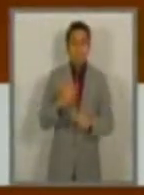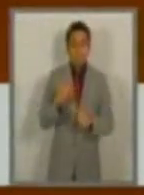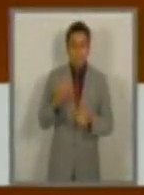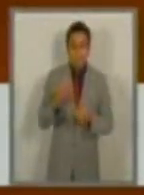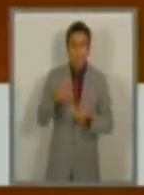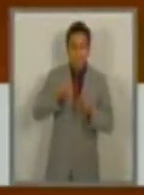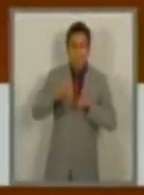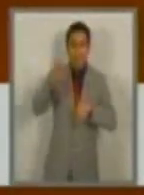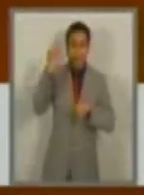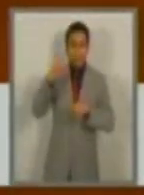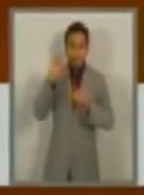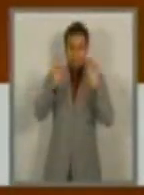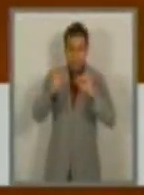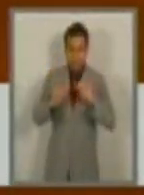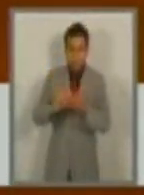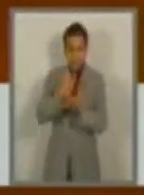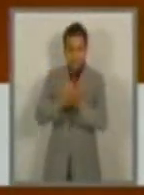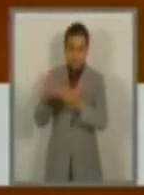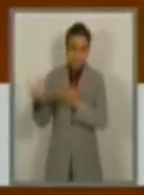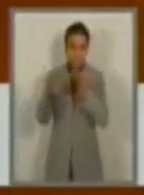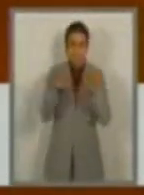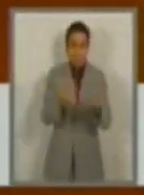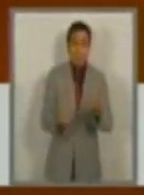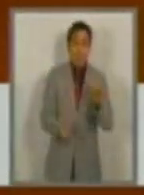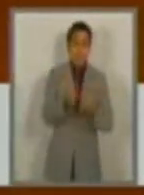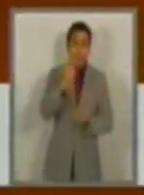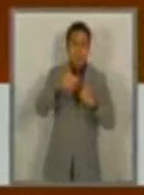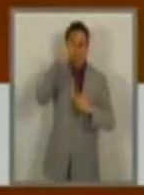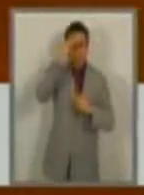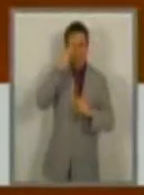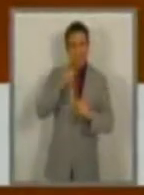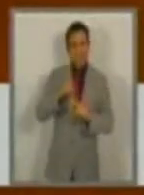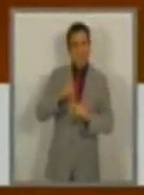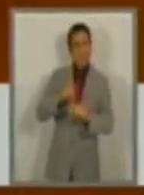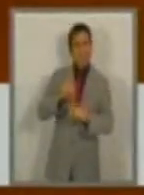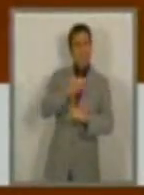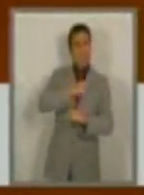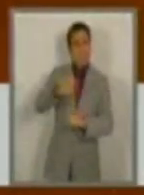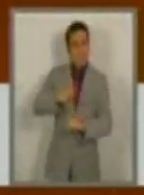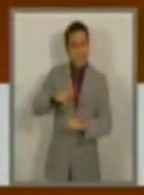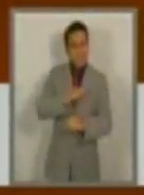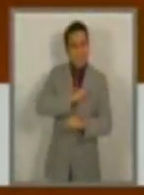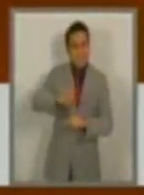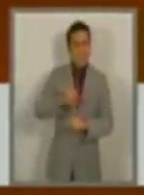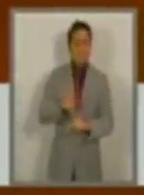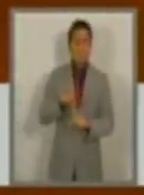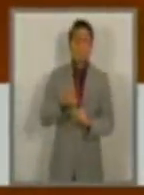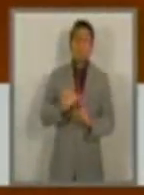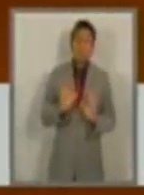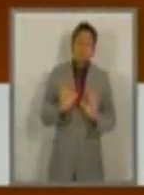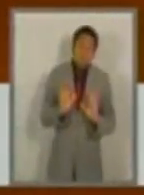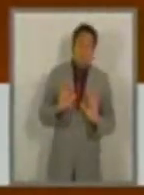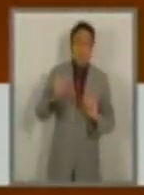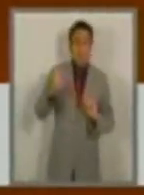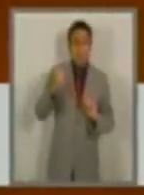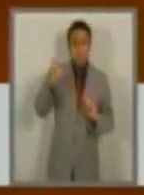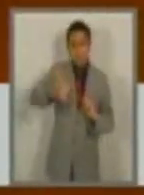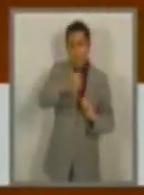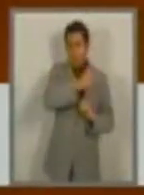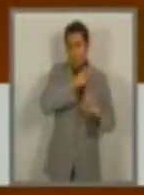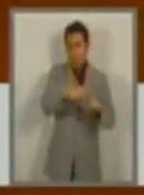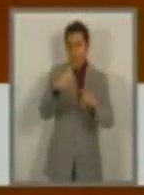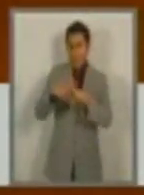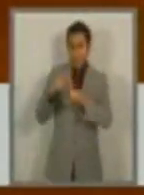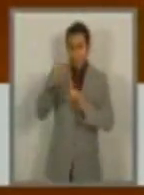hizo pues conlleva una mala intención, y obviamente yo no coincido con eso, porque para mí la transparencia es la